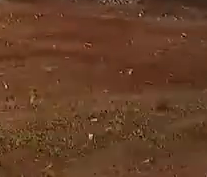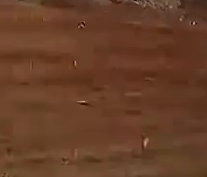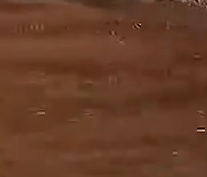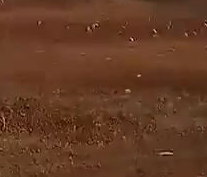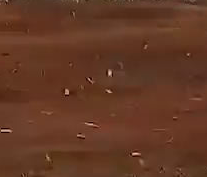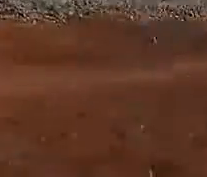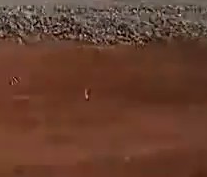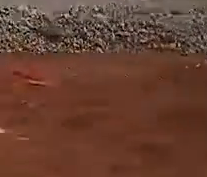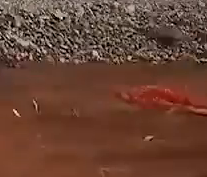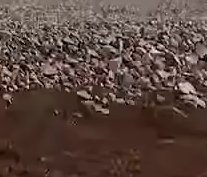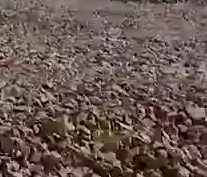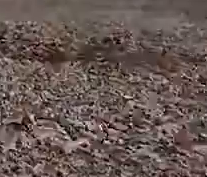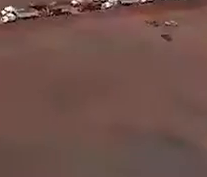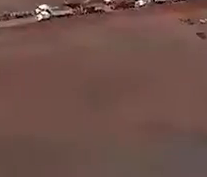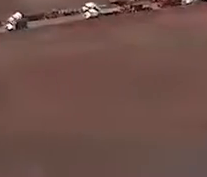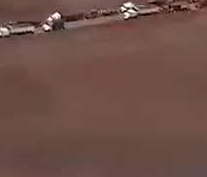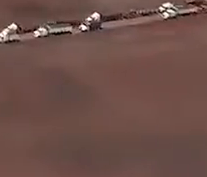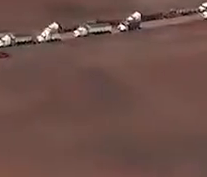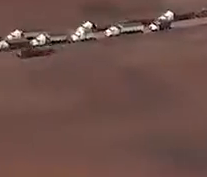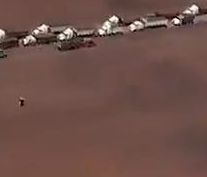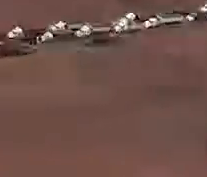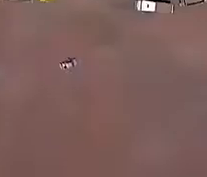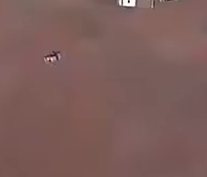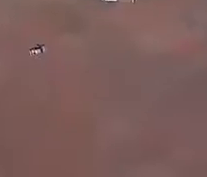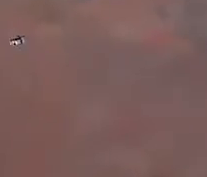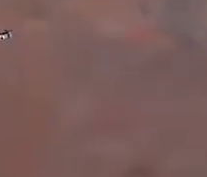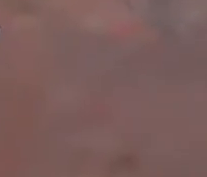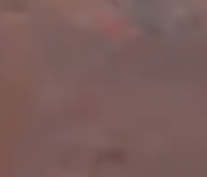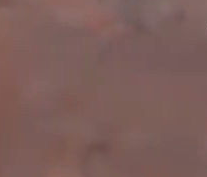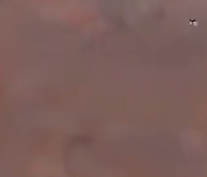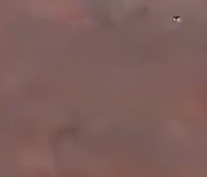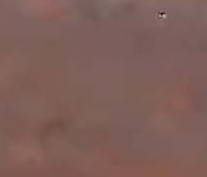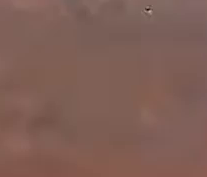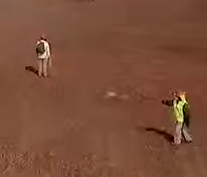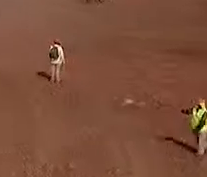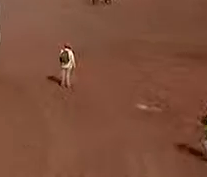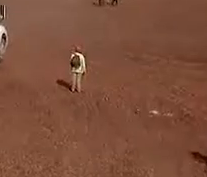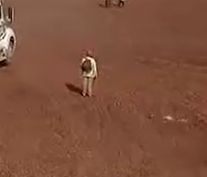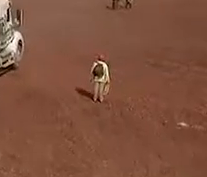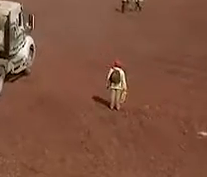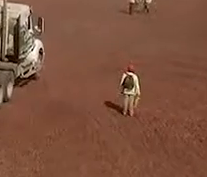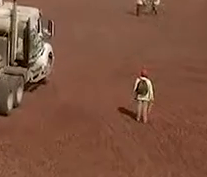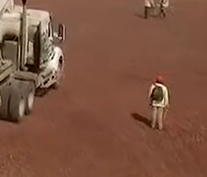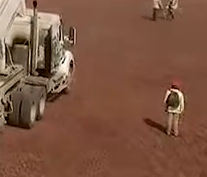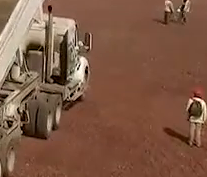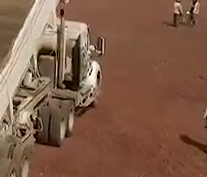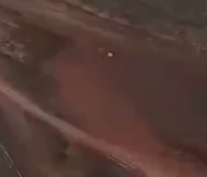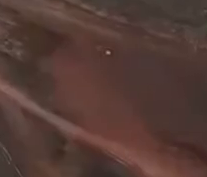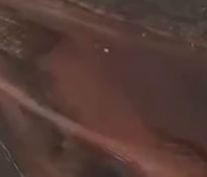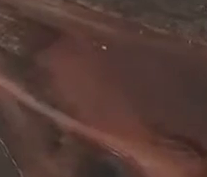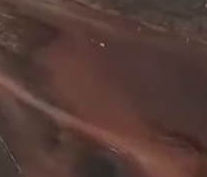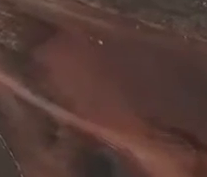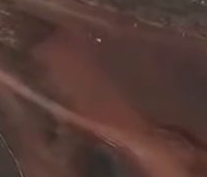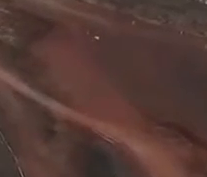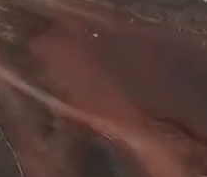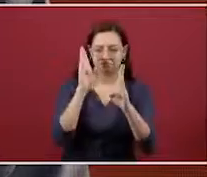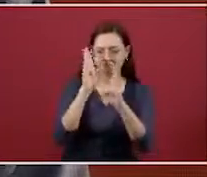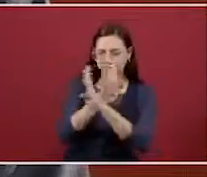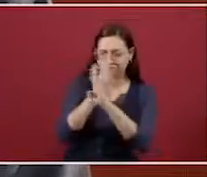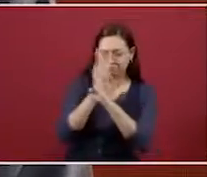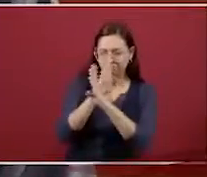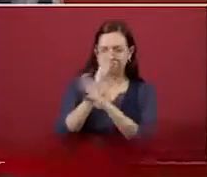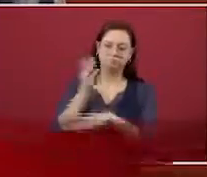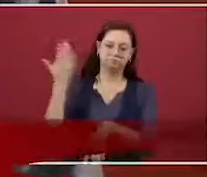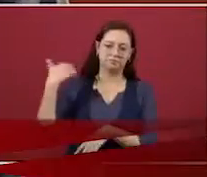un parque deportivo y recreativo ocupará la zona donde se construía el nuevo aeropuerto internacional de mexico en texcoco reveló el